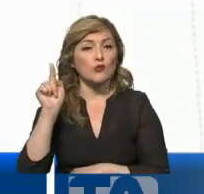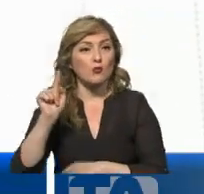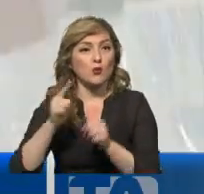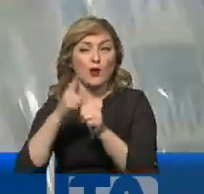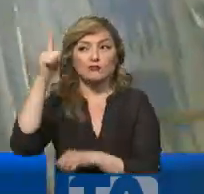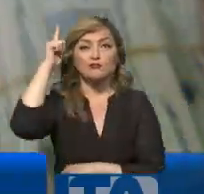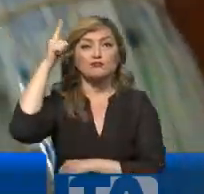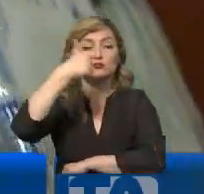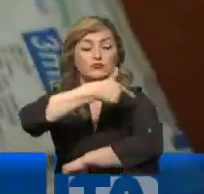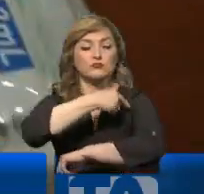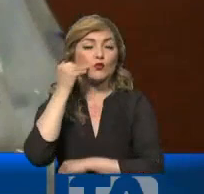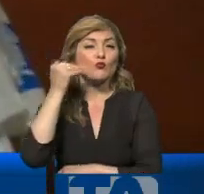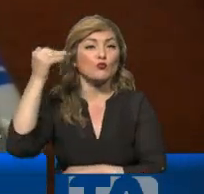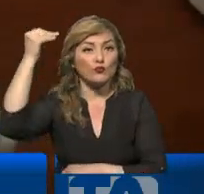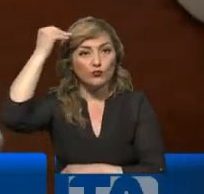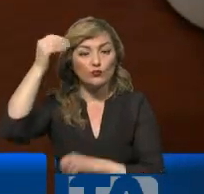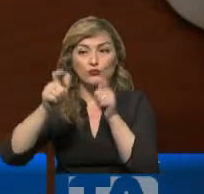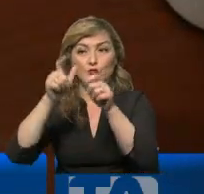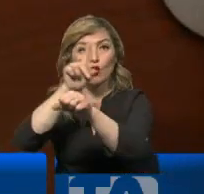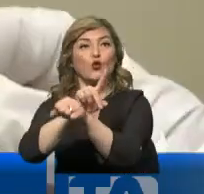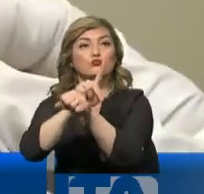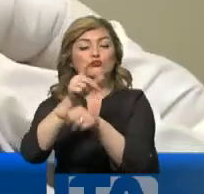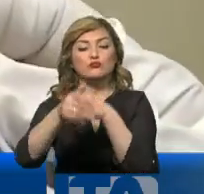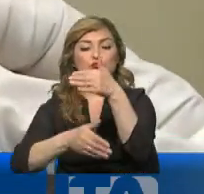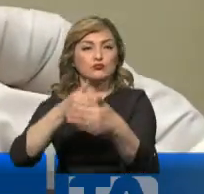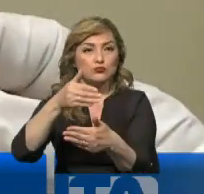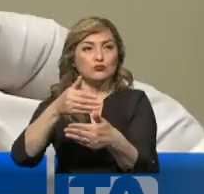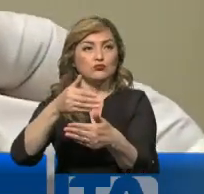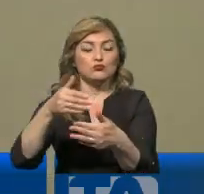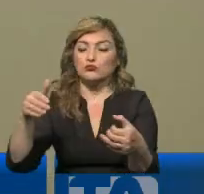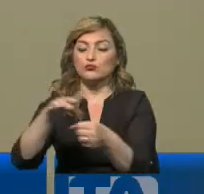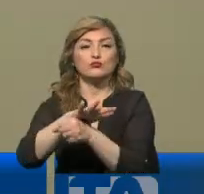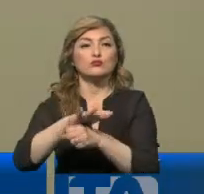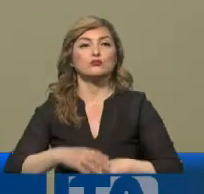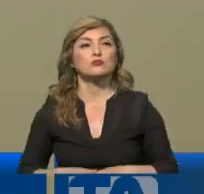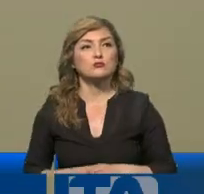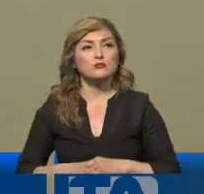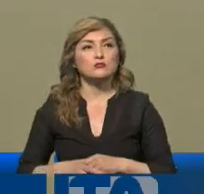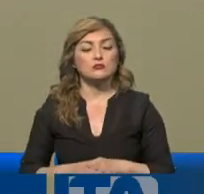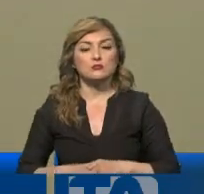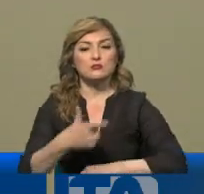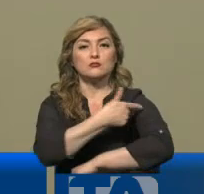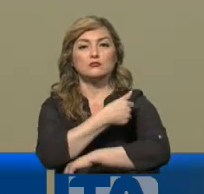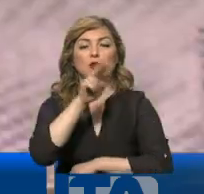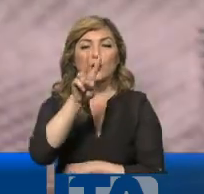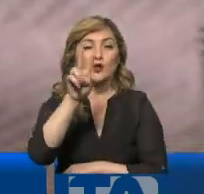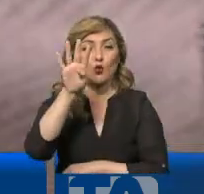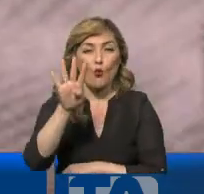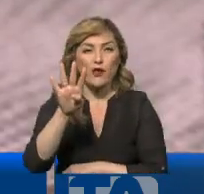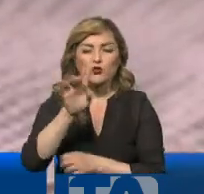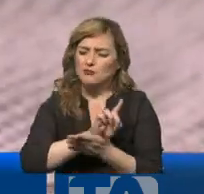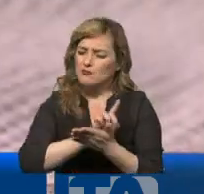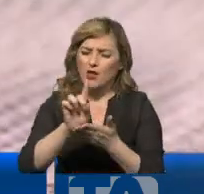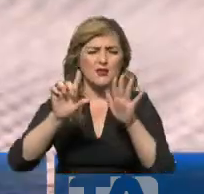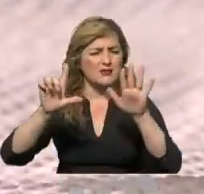de la vacunación. En adultos mayores y personal médico, el proceso está a punto de completarse. En ese país se vacuna 24/7 y se